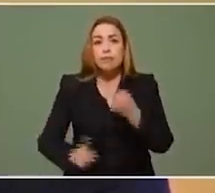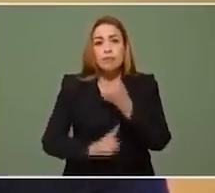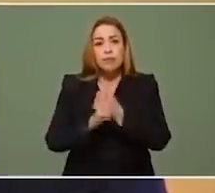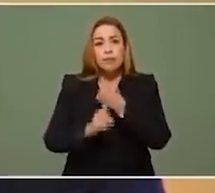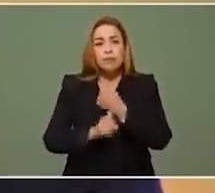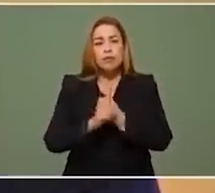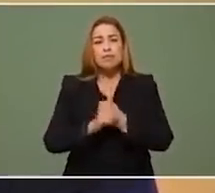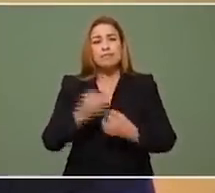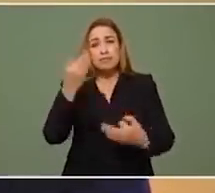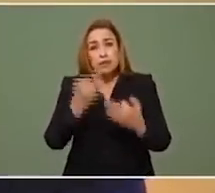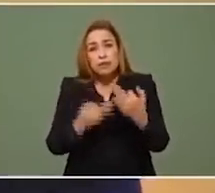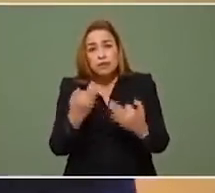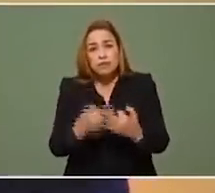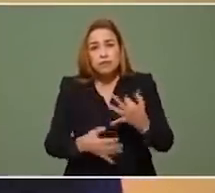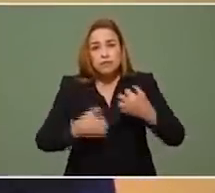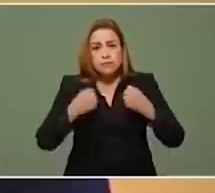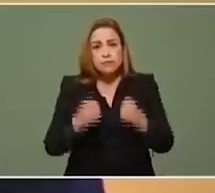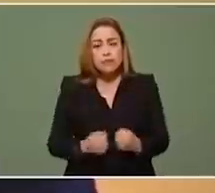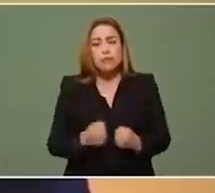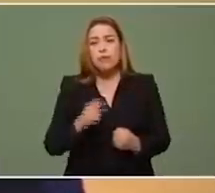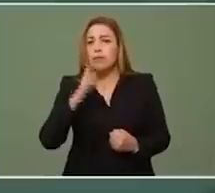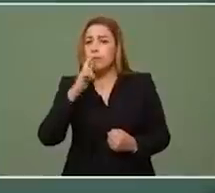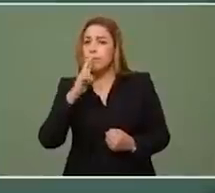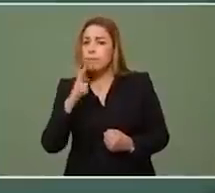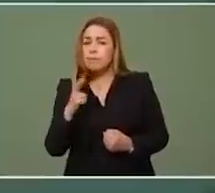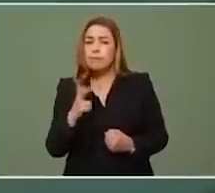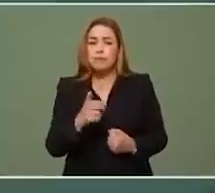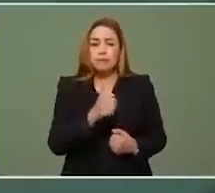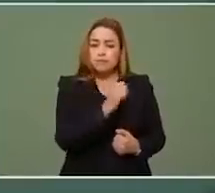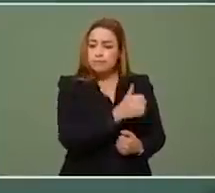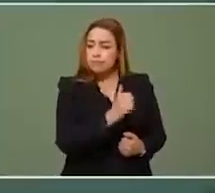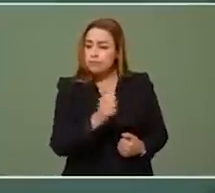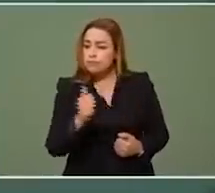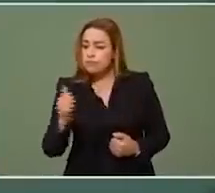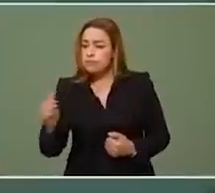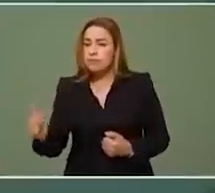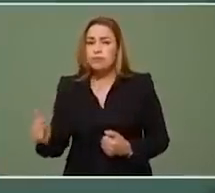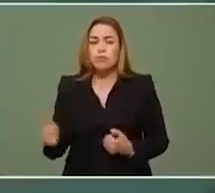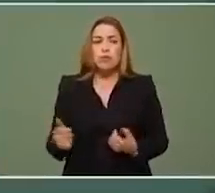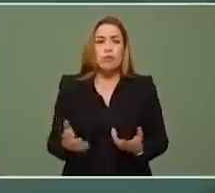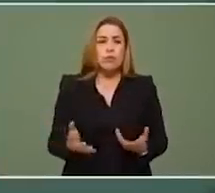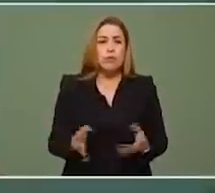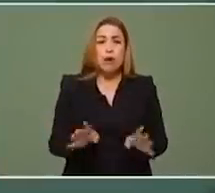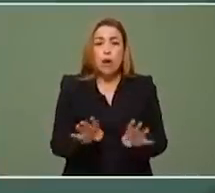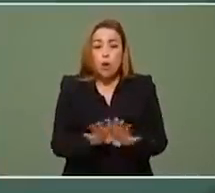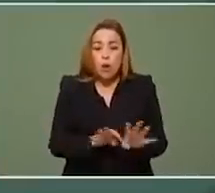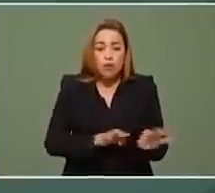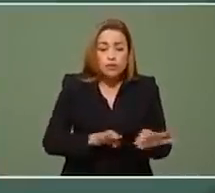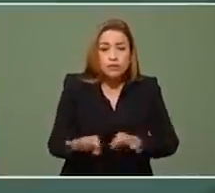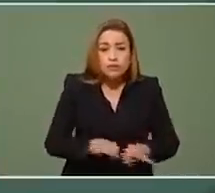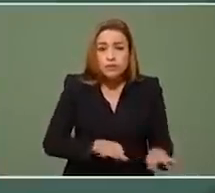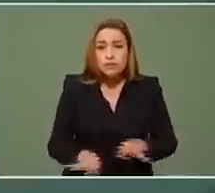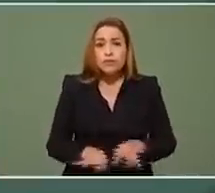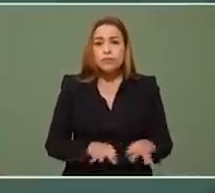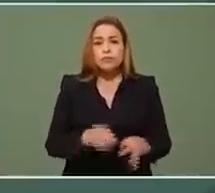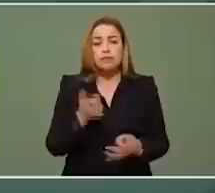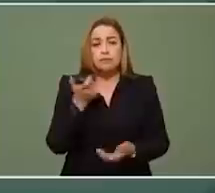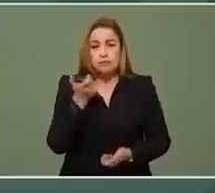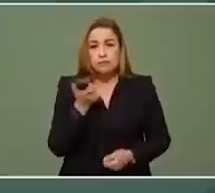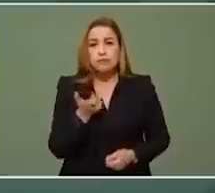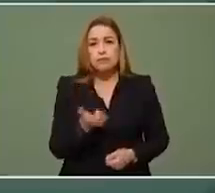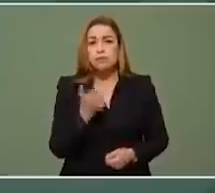el mejorar las condiciones también de trabajo los sueldos